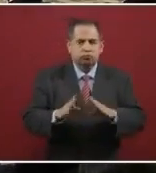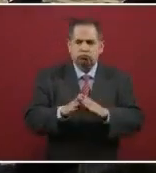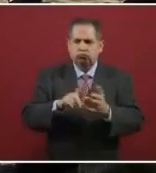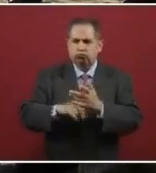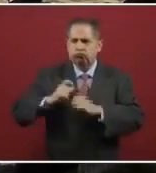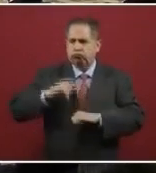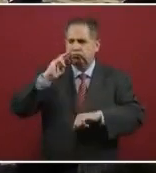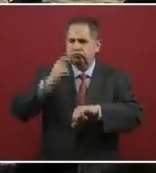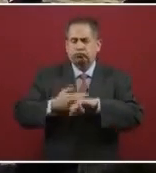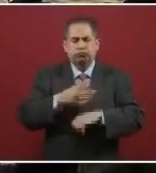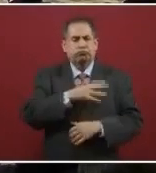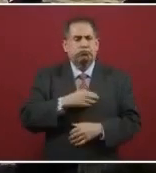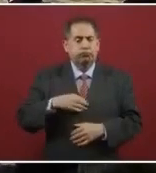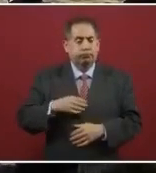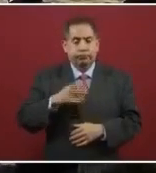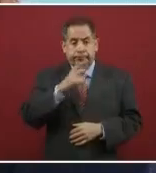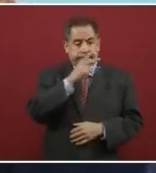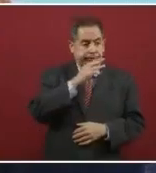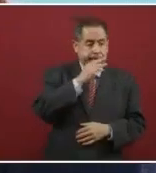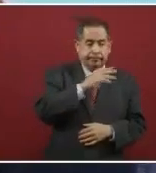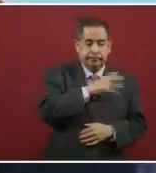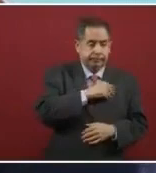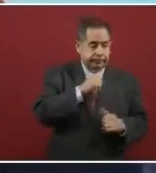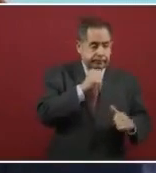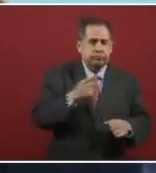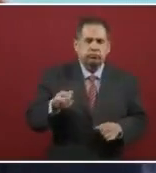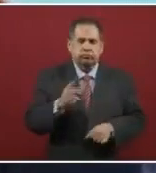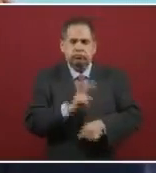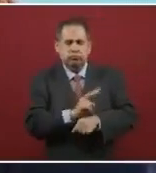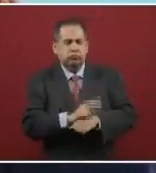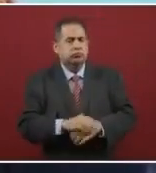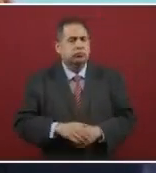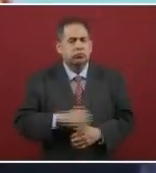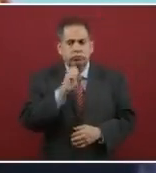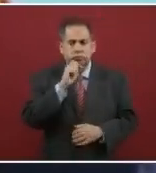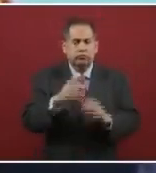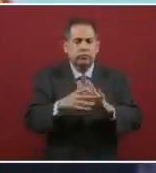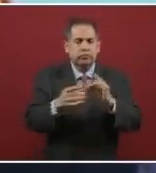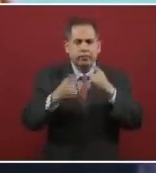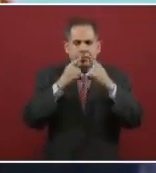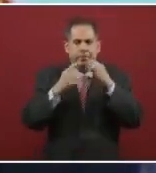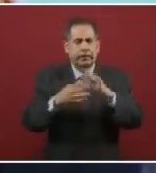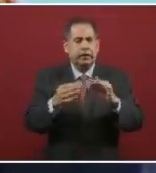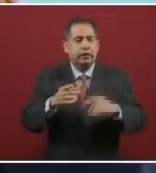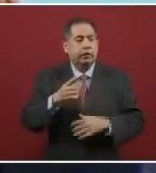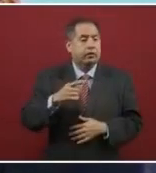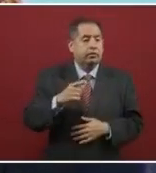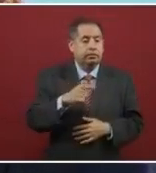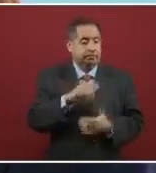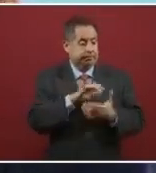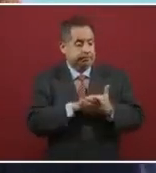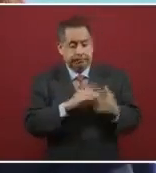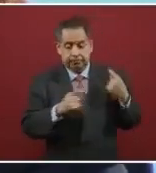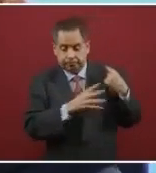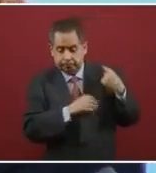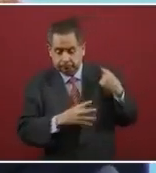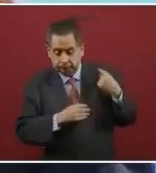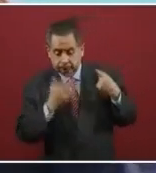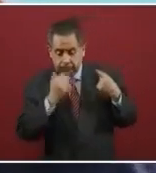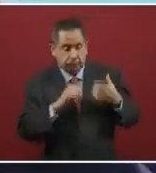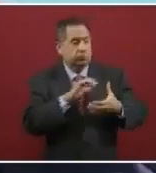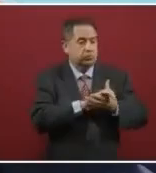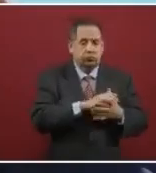de los hijos, aun cuando no eran padres biológicos de ellos, y cónyuges que no tenían hijos pero que estaban legalmente